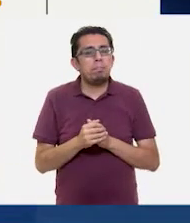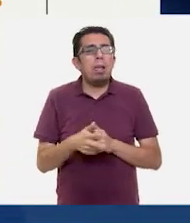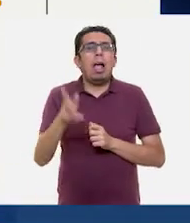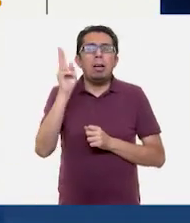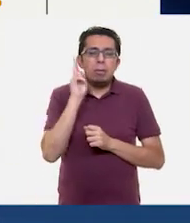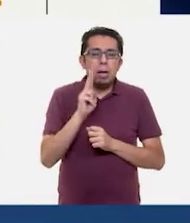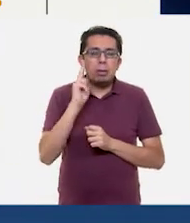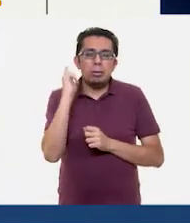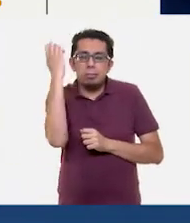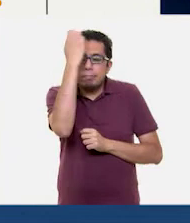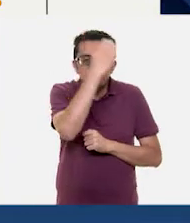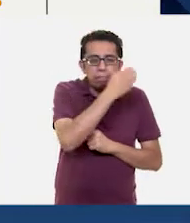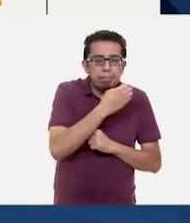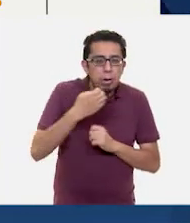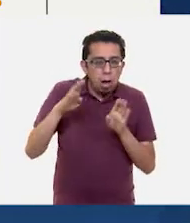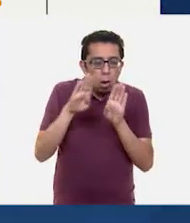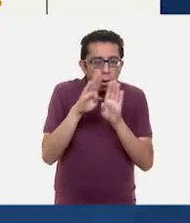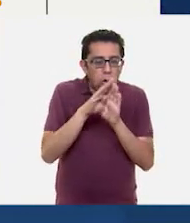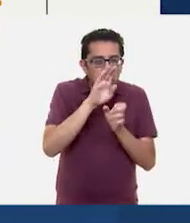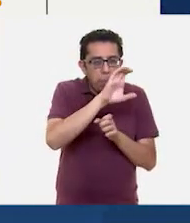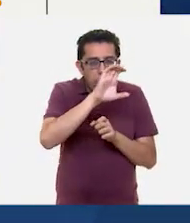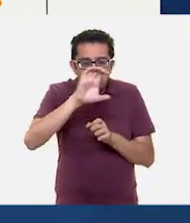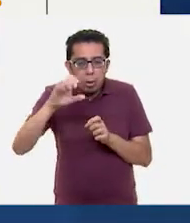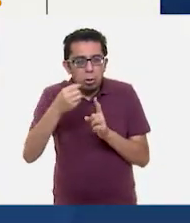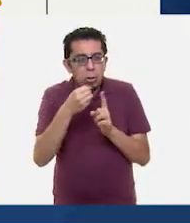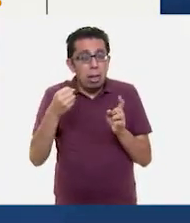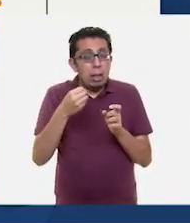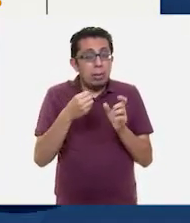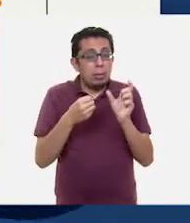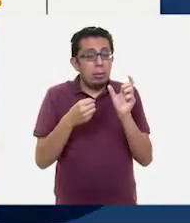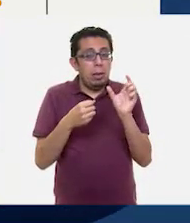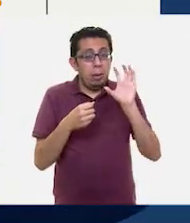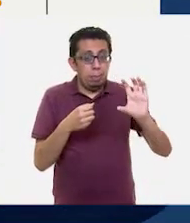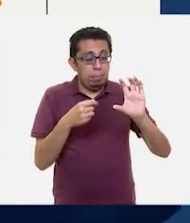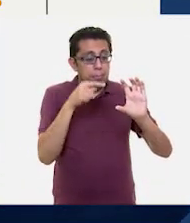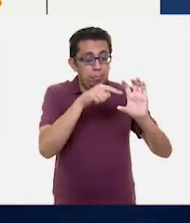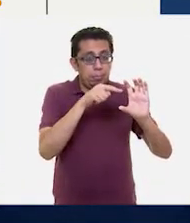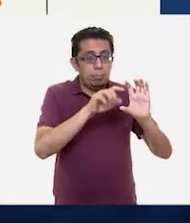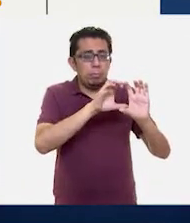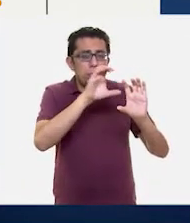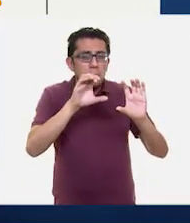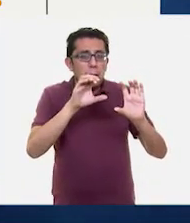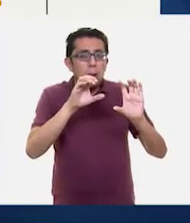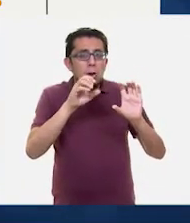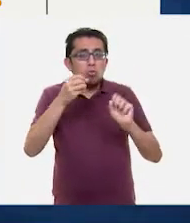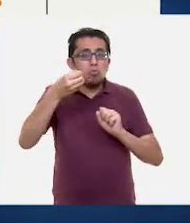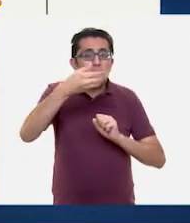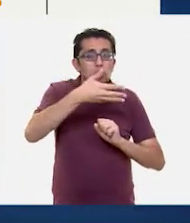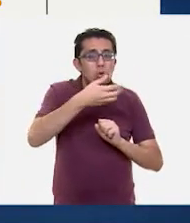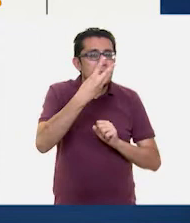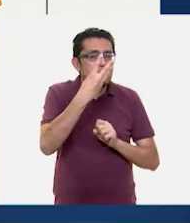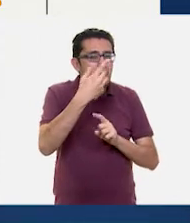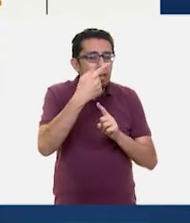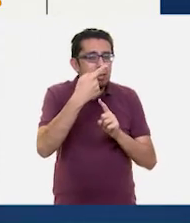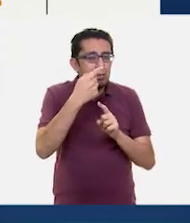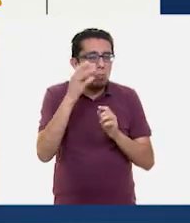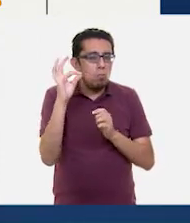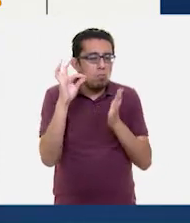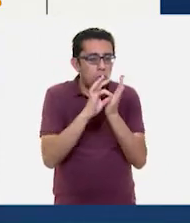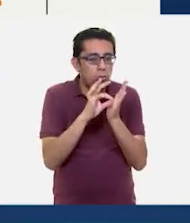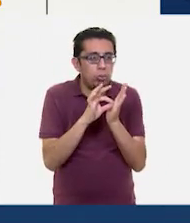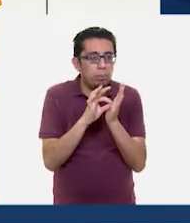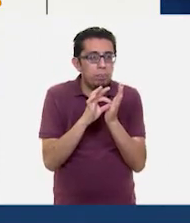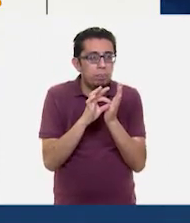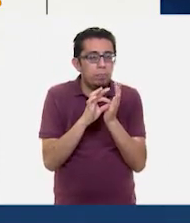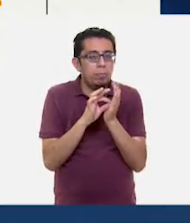esta sucesión. De la primera a la segunda figura se añadieron 3 puntos. Así que la figura 2 está formada